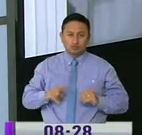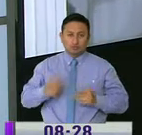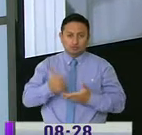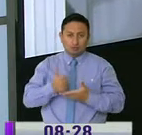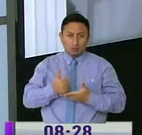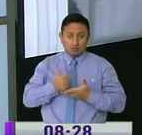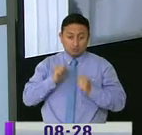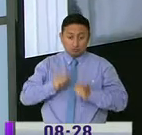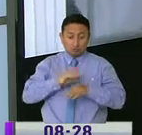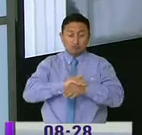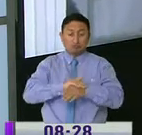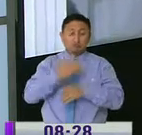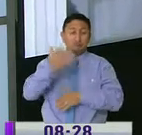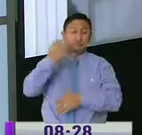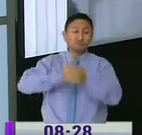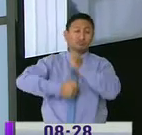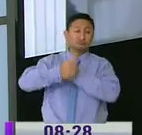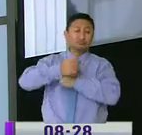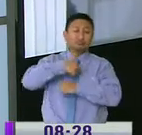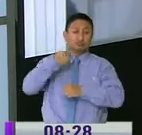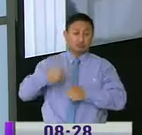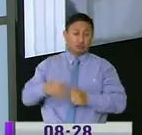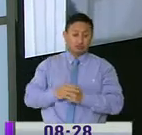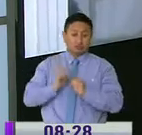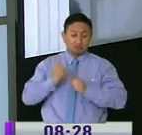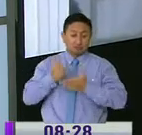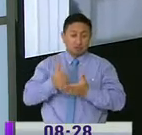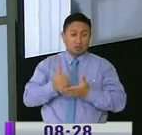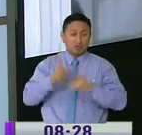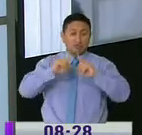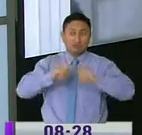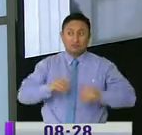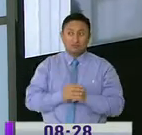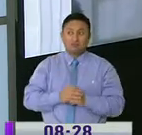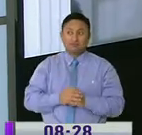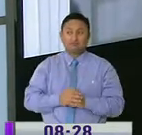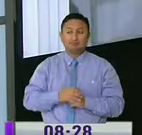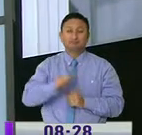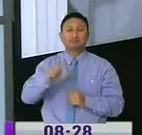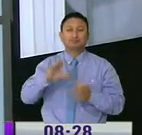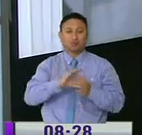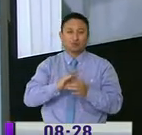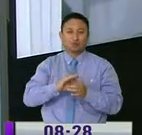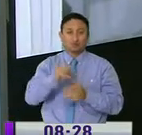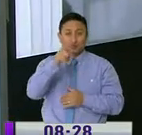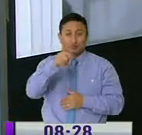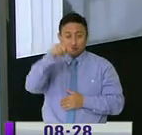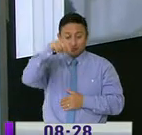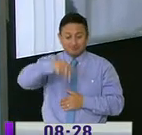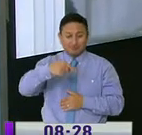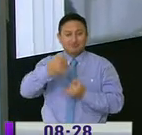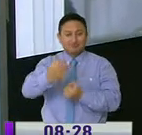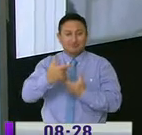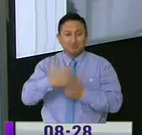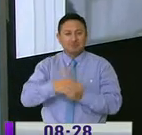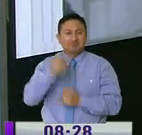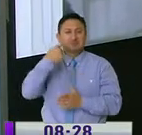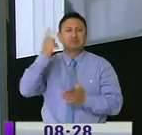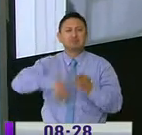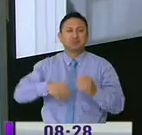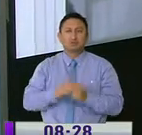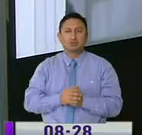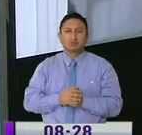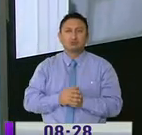esta medicina ancestral china que sirve para muchísimas cosas. Así que Adri, tú estás ahora ahí, cuéntanos para qué